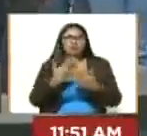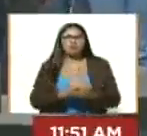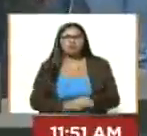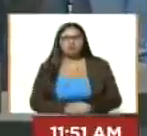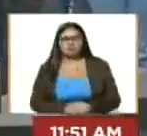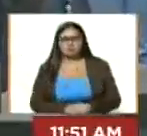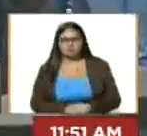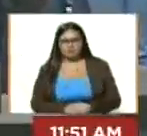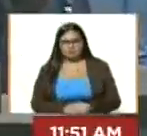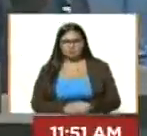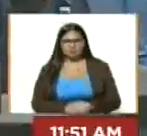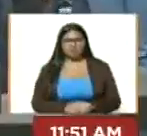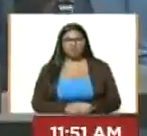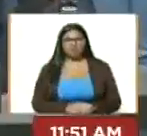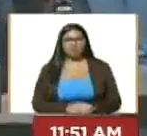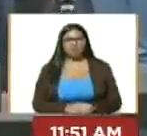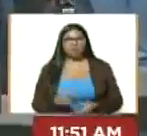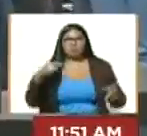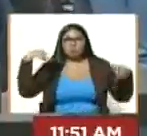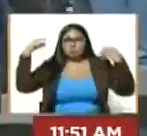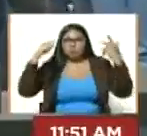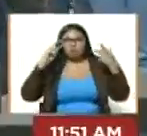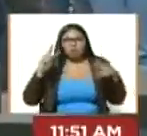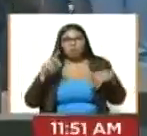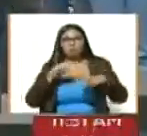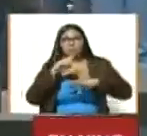desde la avenida Orinoco. Una locura absoluta.